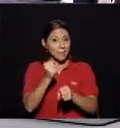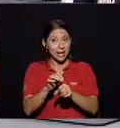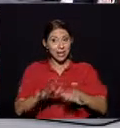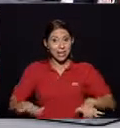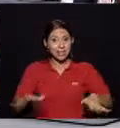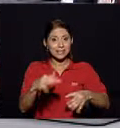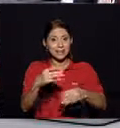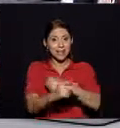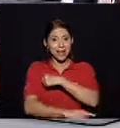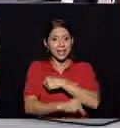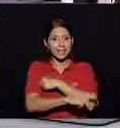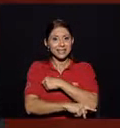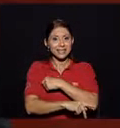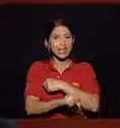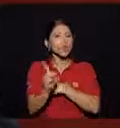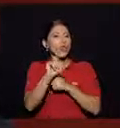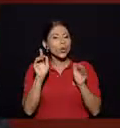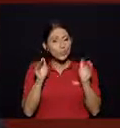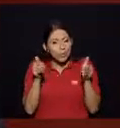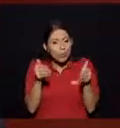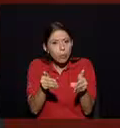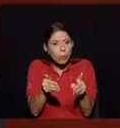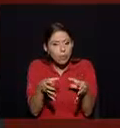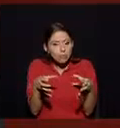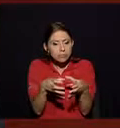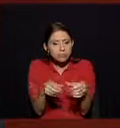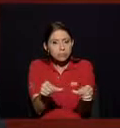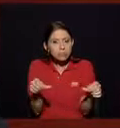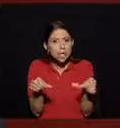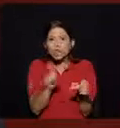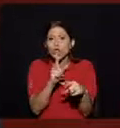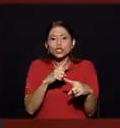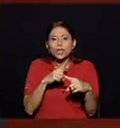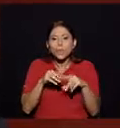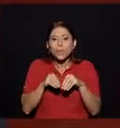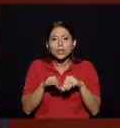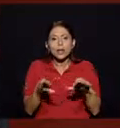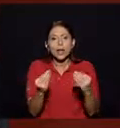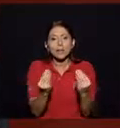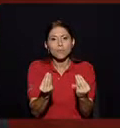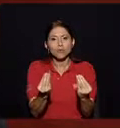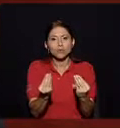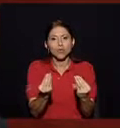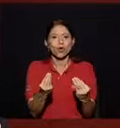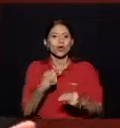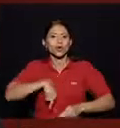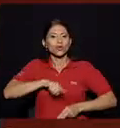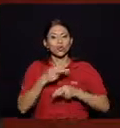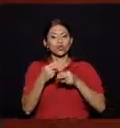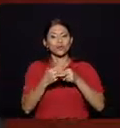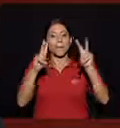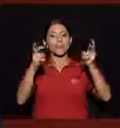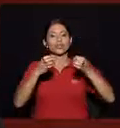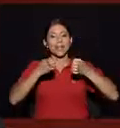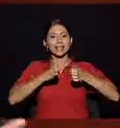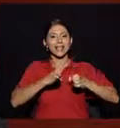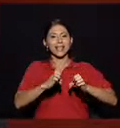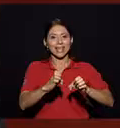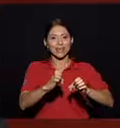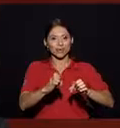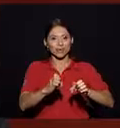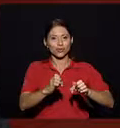está concentrado en sectores que no se multiplican mucho, no son multiplicadores de empleo, son sectores, nosotros llamamos sectores